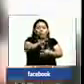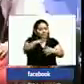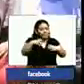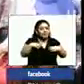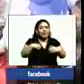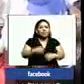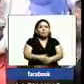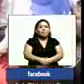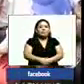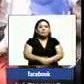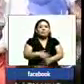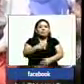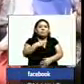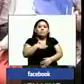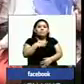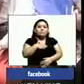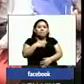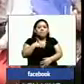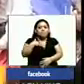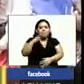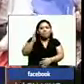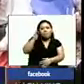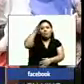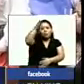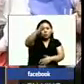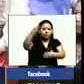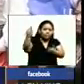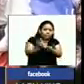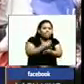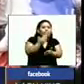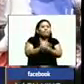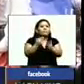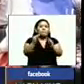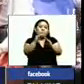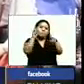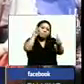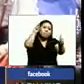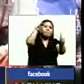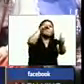Mi futuro es seguir estudiando y sacar mis metas adelante.